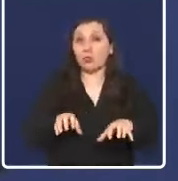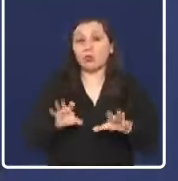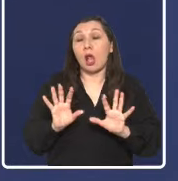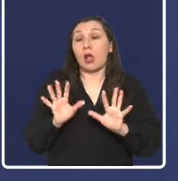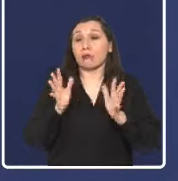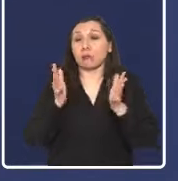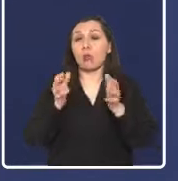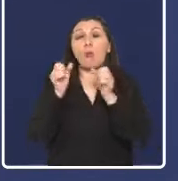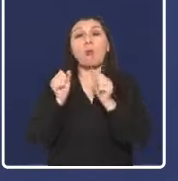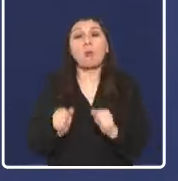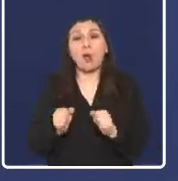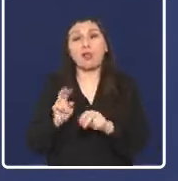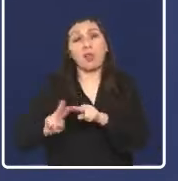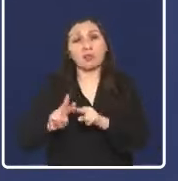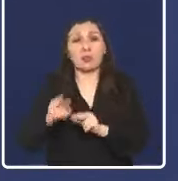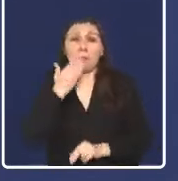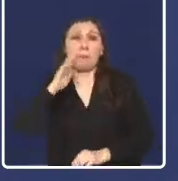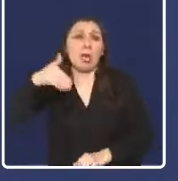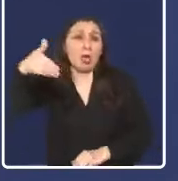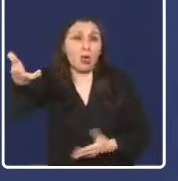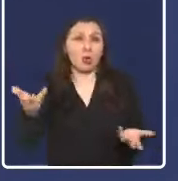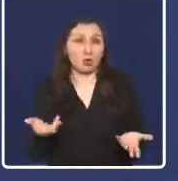Podrán haber cosas que se podrían haber hecho mejor.